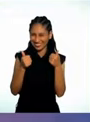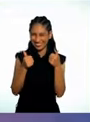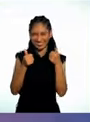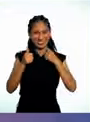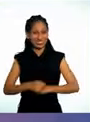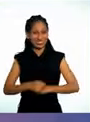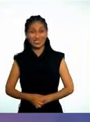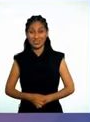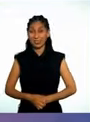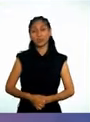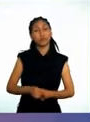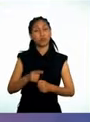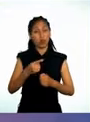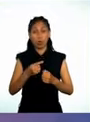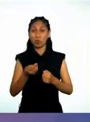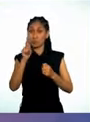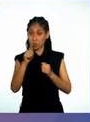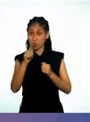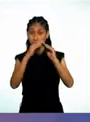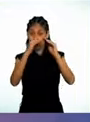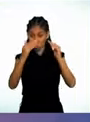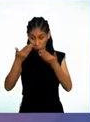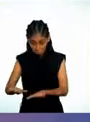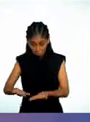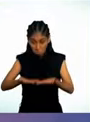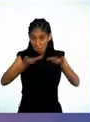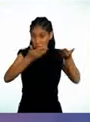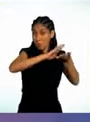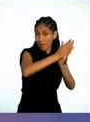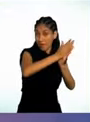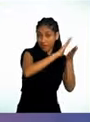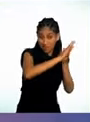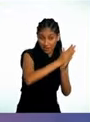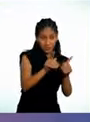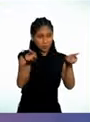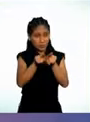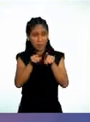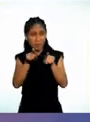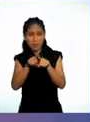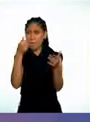juri delivery excelente en page touch